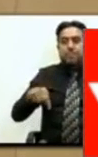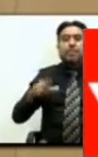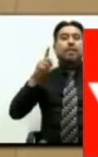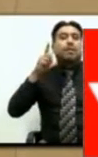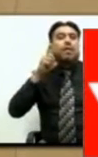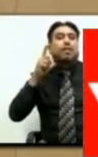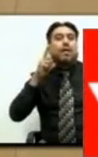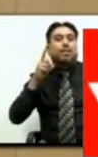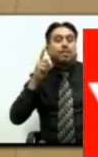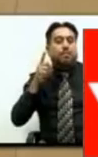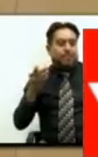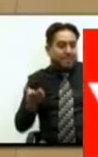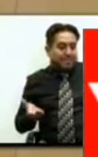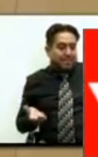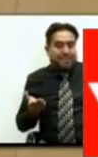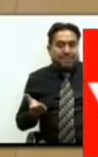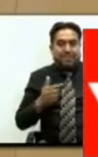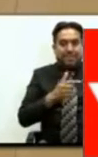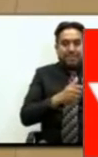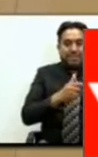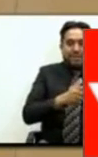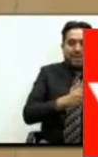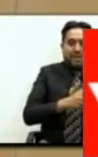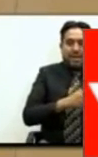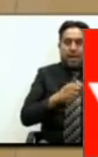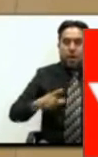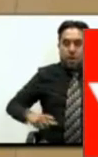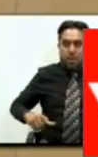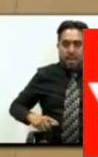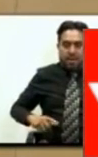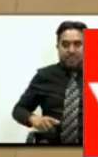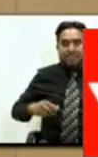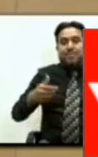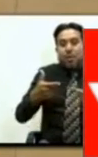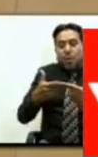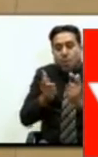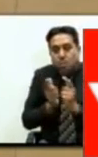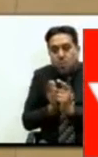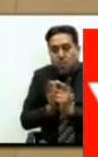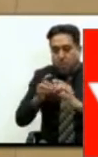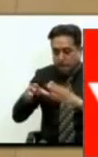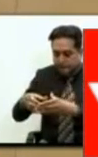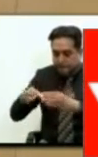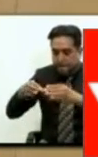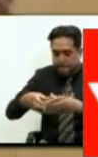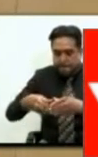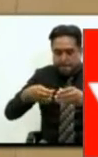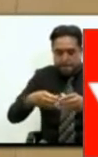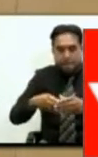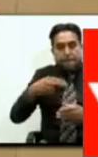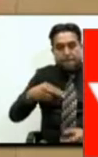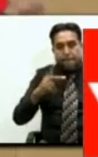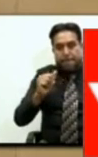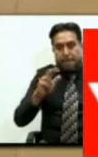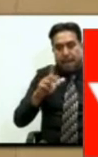contrapeso del poder ejecutivo y son que está conformada por grupos parlamentarios grupos parlamentarios que de